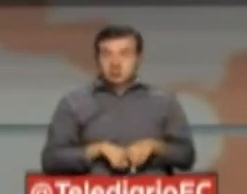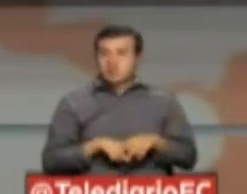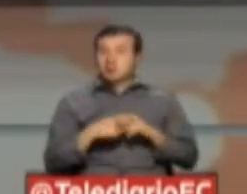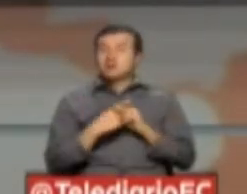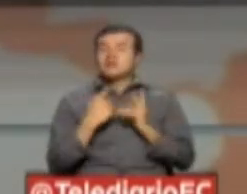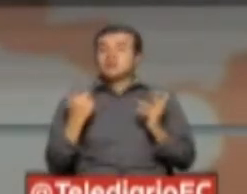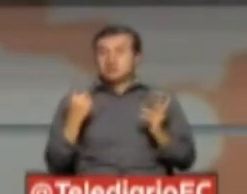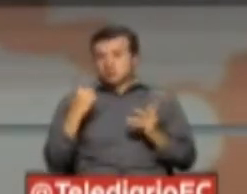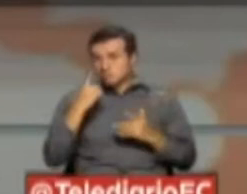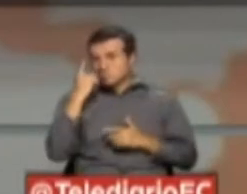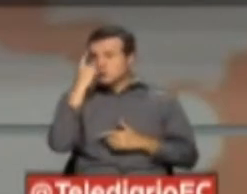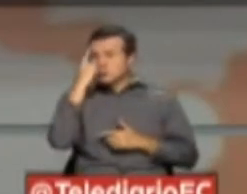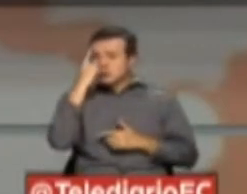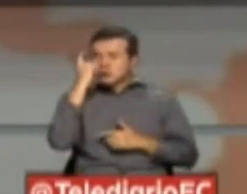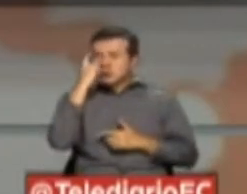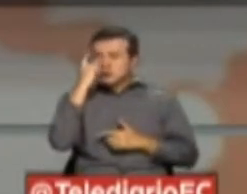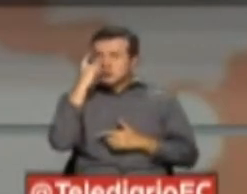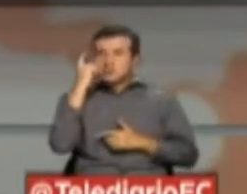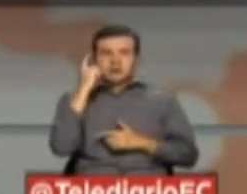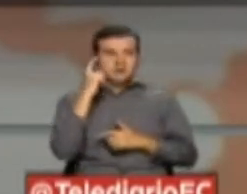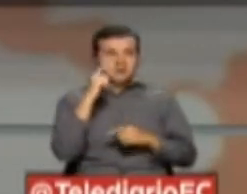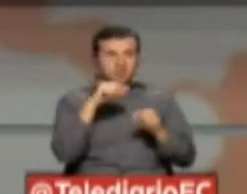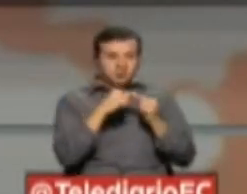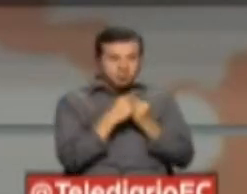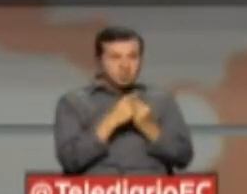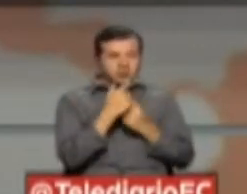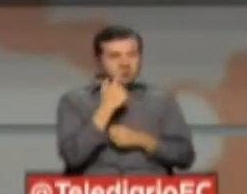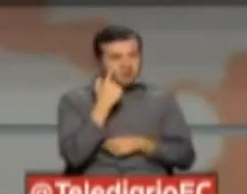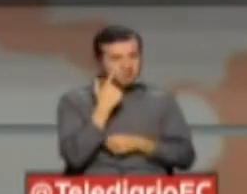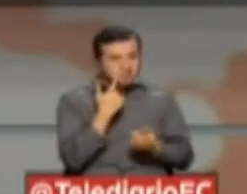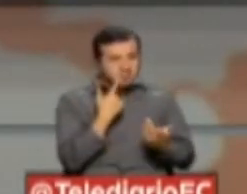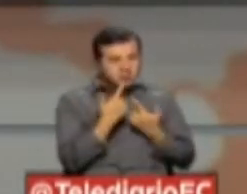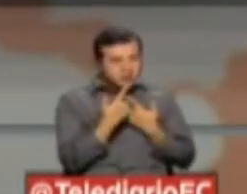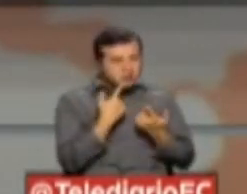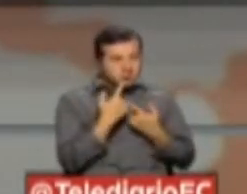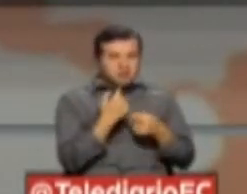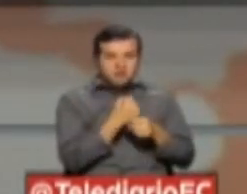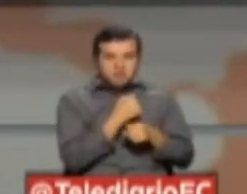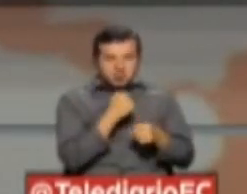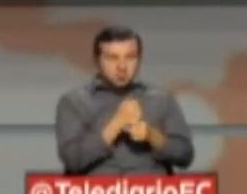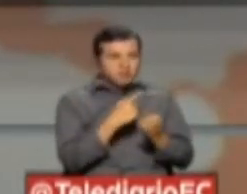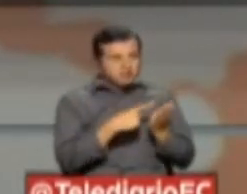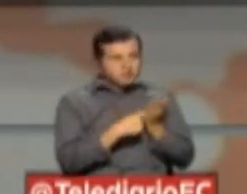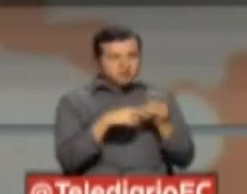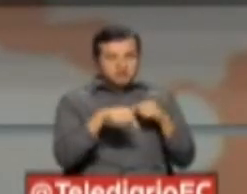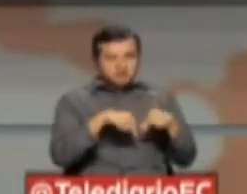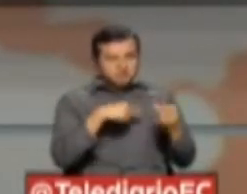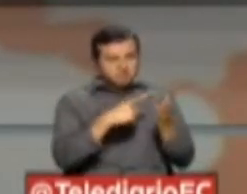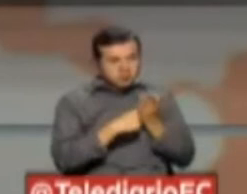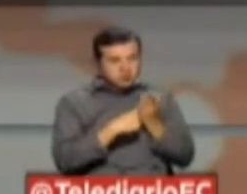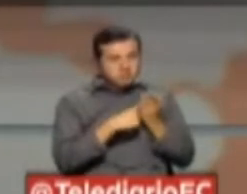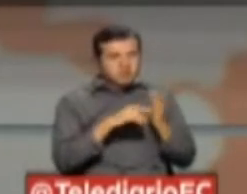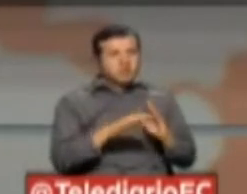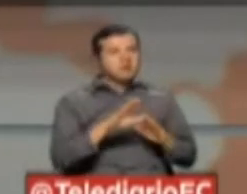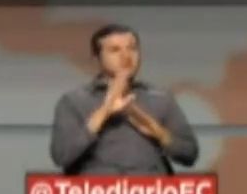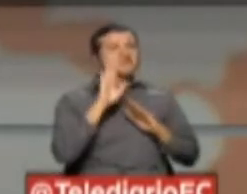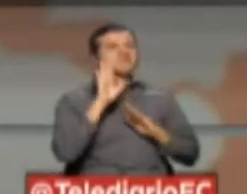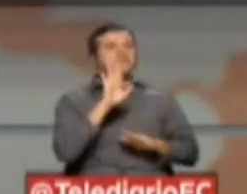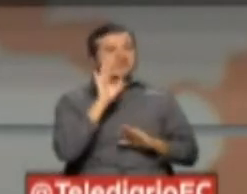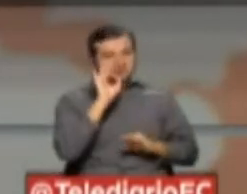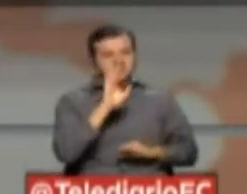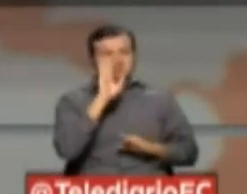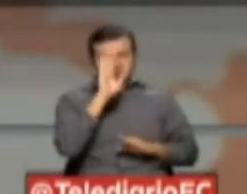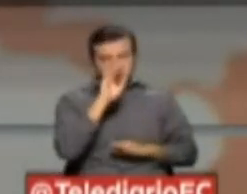trabajar con los sectores de inmersos en el transporte en el tránsito y la seguridad y se compromete a